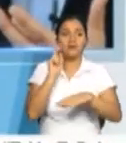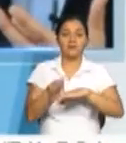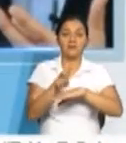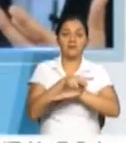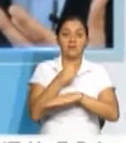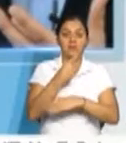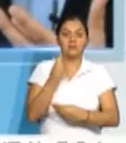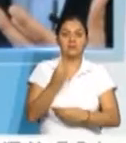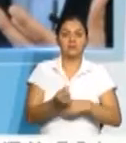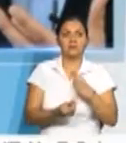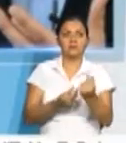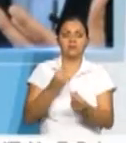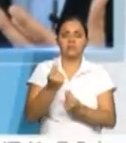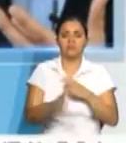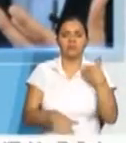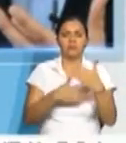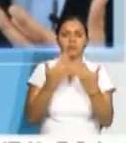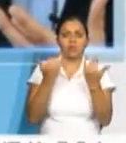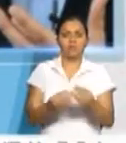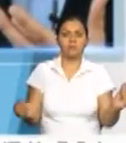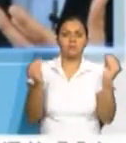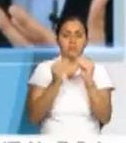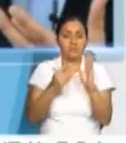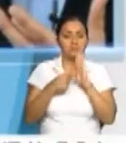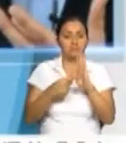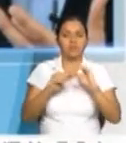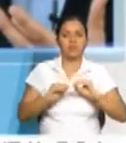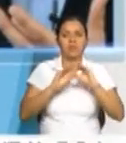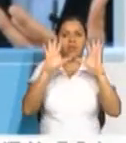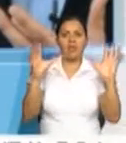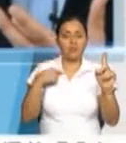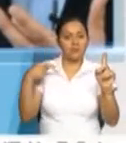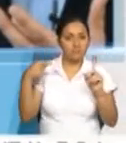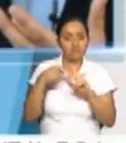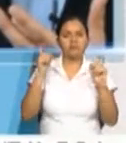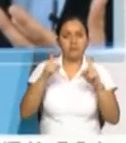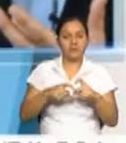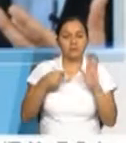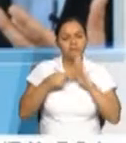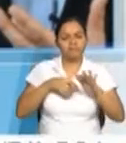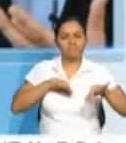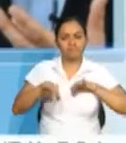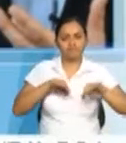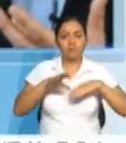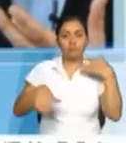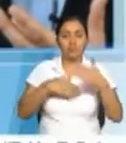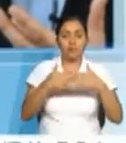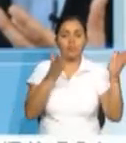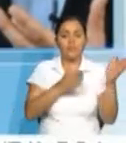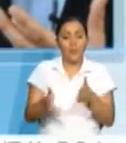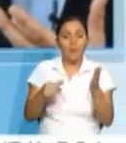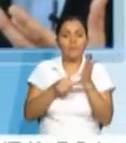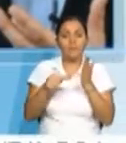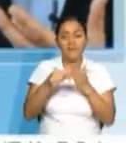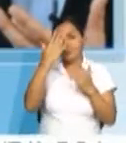celeridad justamente de actuación de la Fiscalía en el tratamiento de este tema, indicándoles que la política del Ministerio de